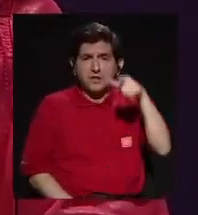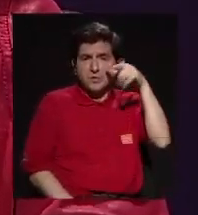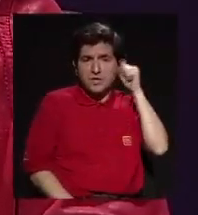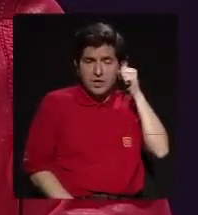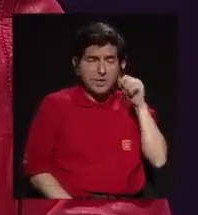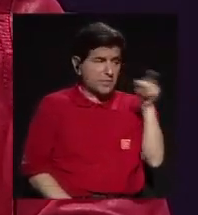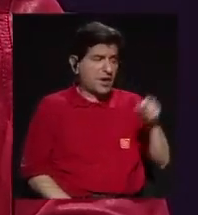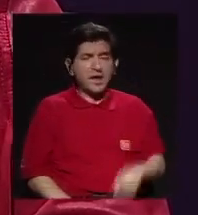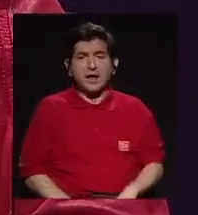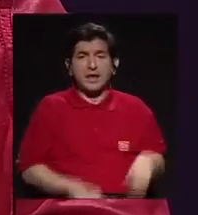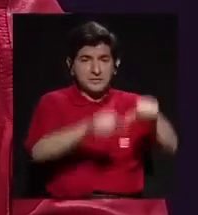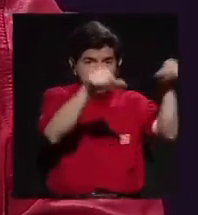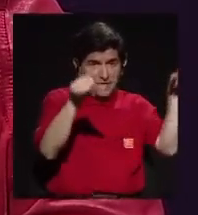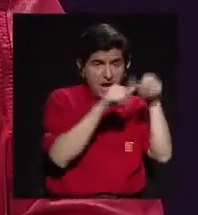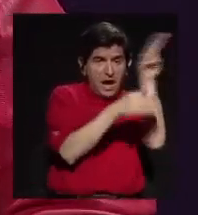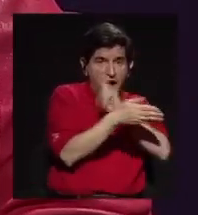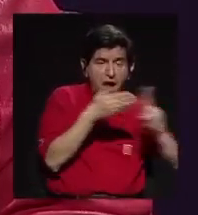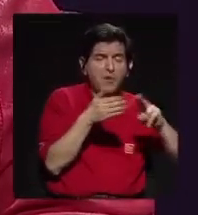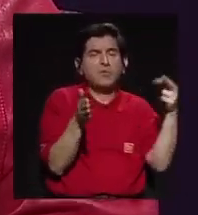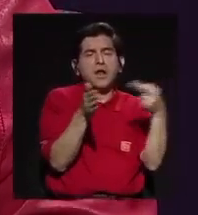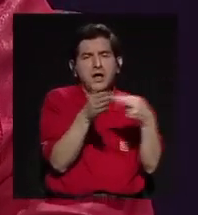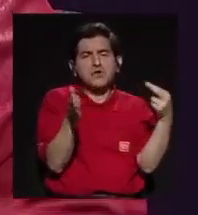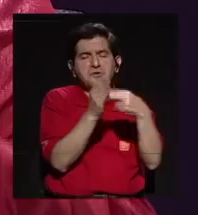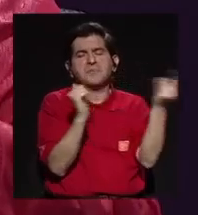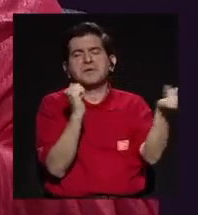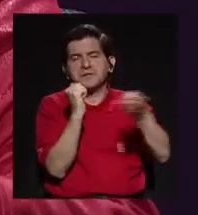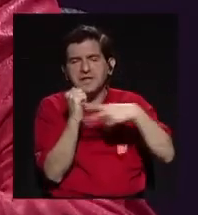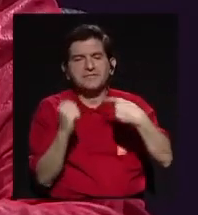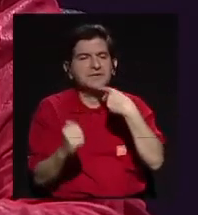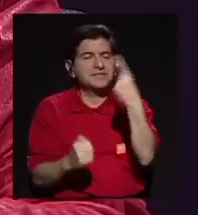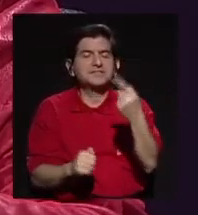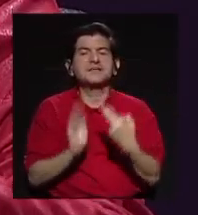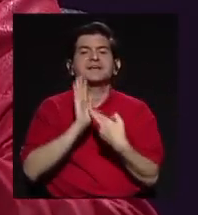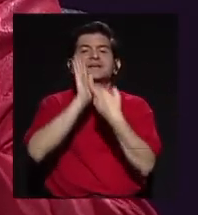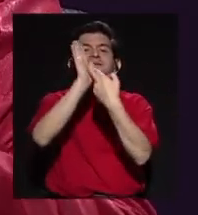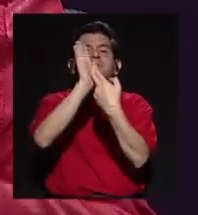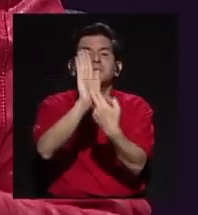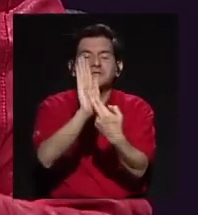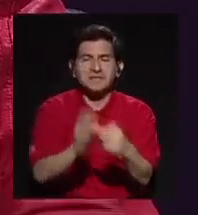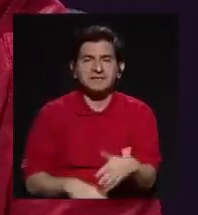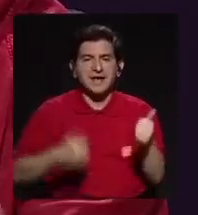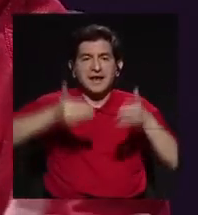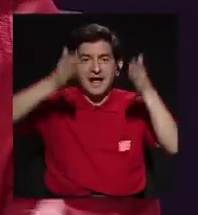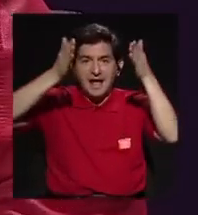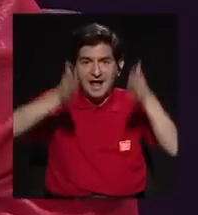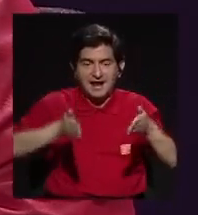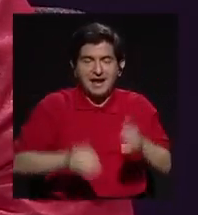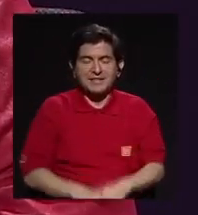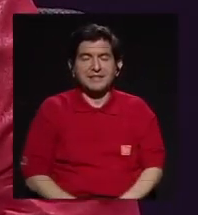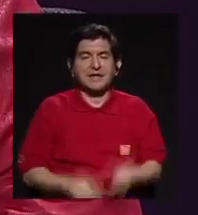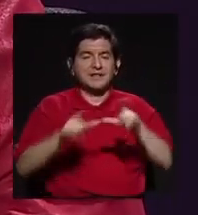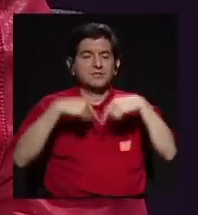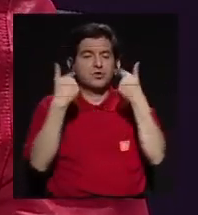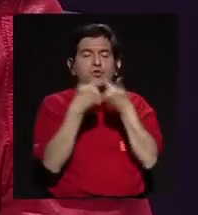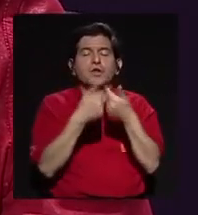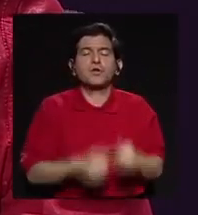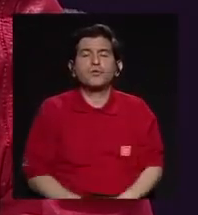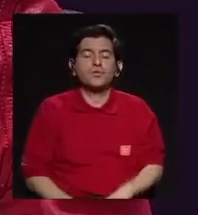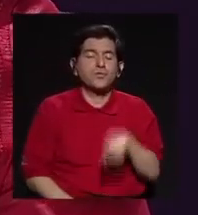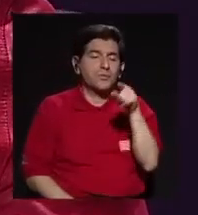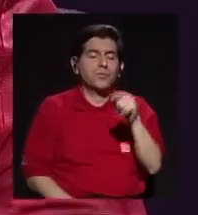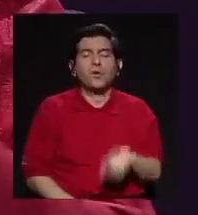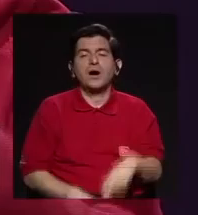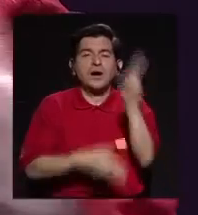aulas universitarias y en reiteradas ocasiones he dicho que representaba, era el candidato de la élite intelectual. Digamos, era